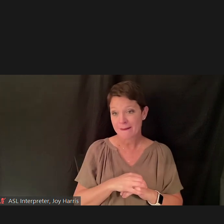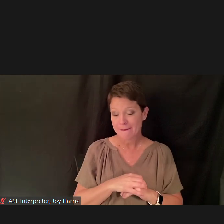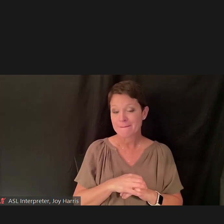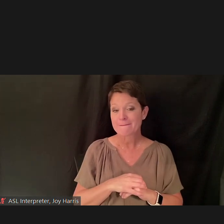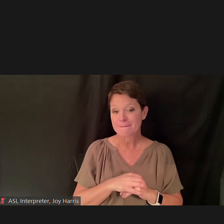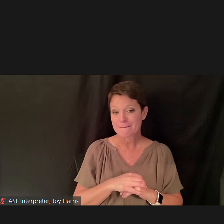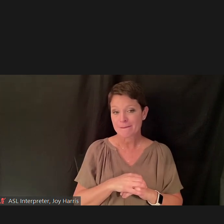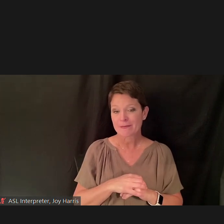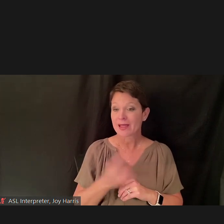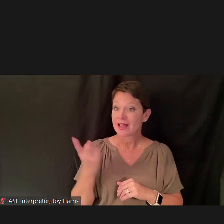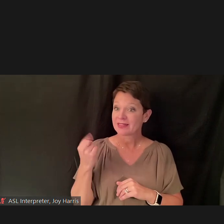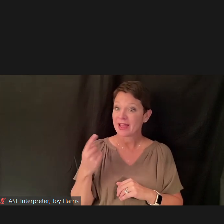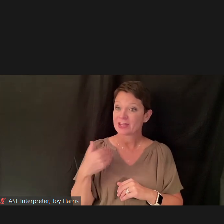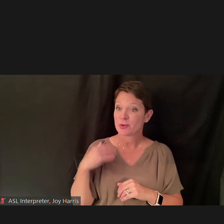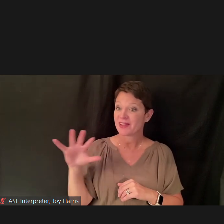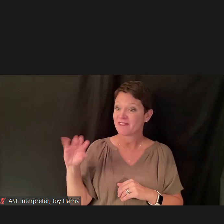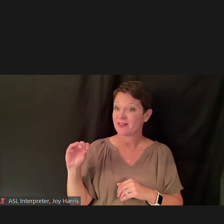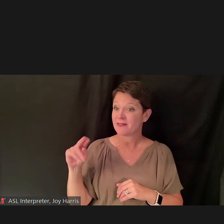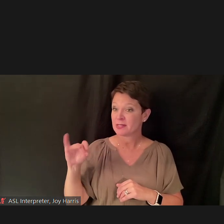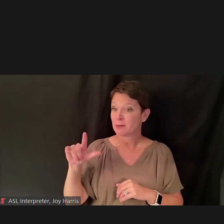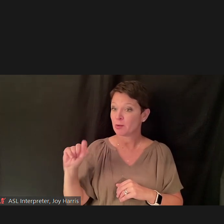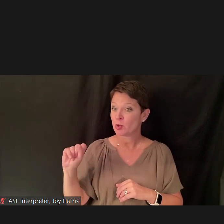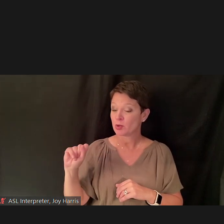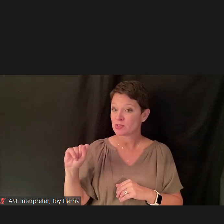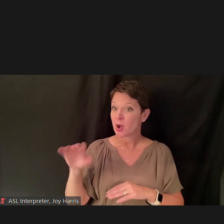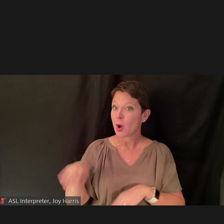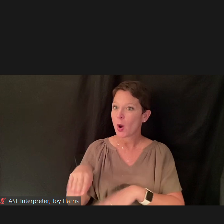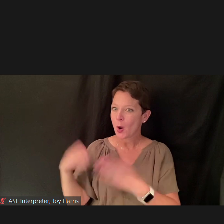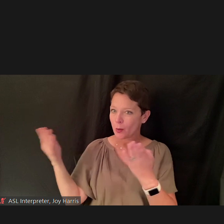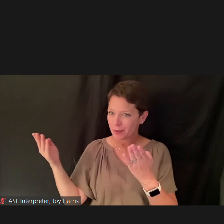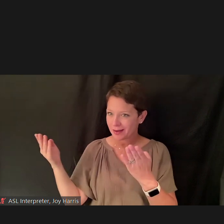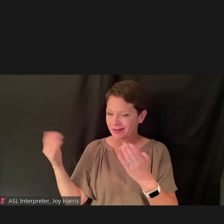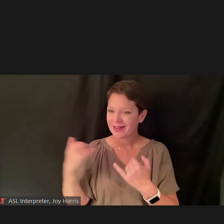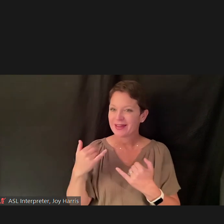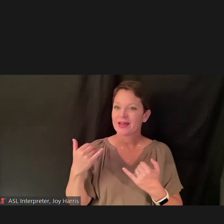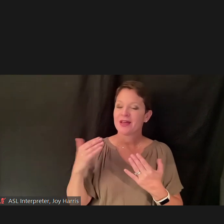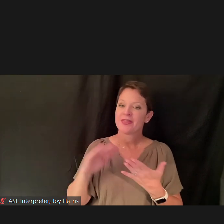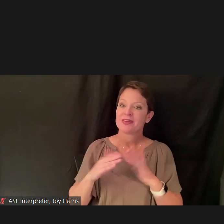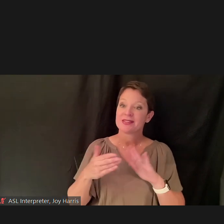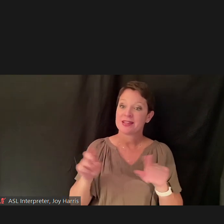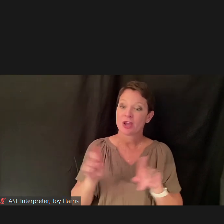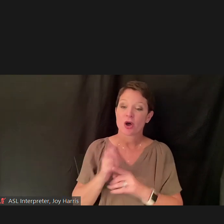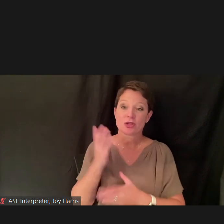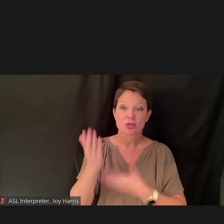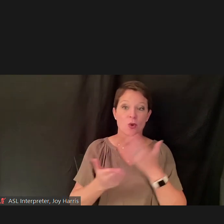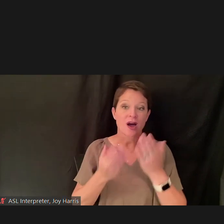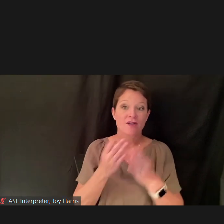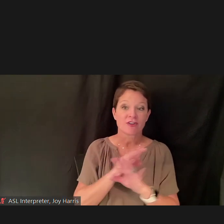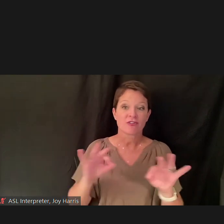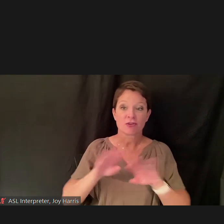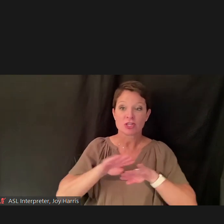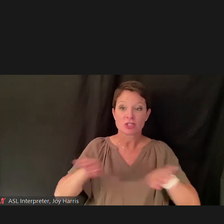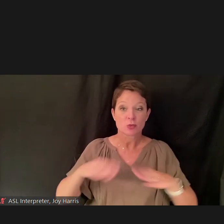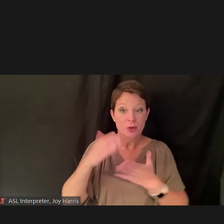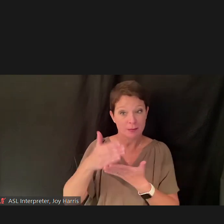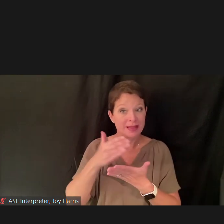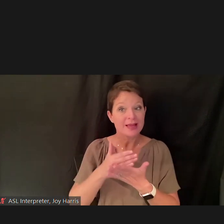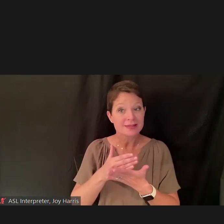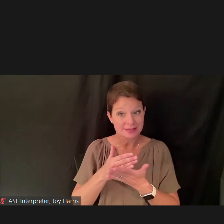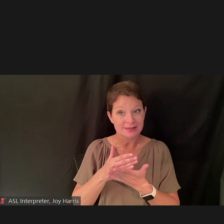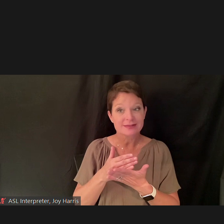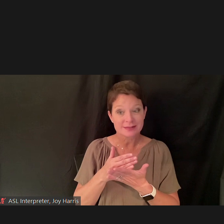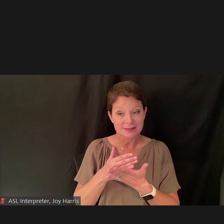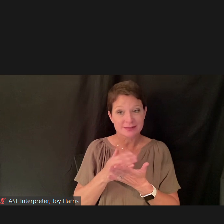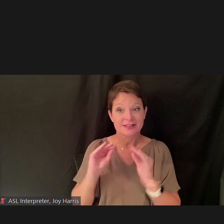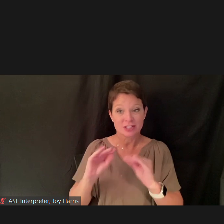niños para mantenerse. El año pasado teníamos más de 50 piscinas abiertas. La